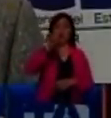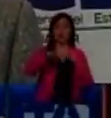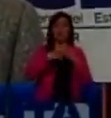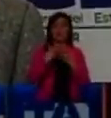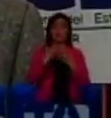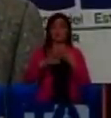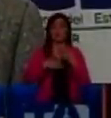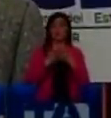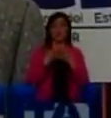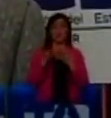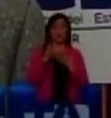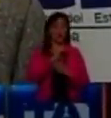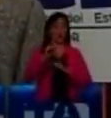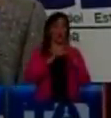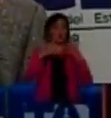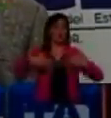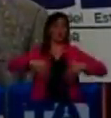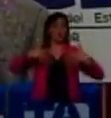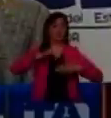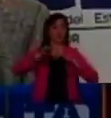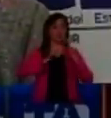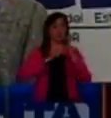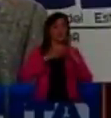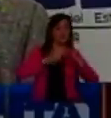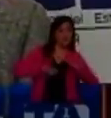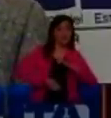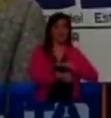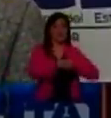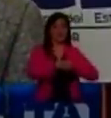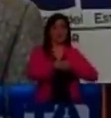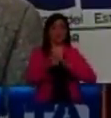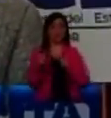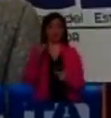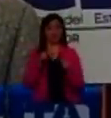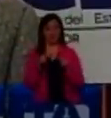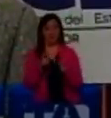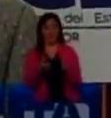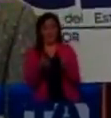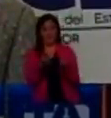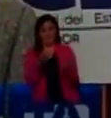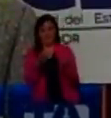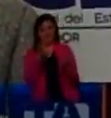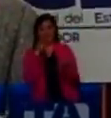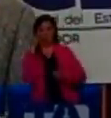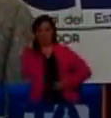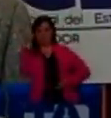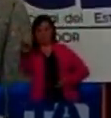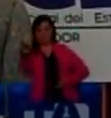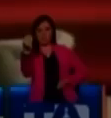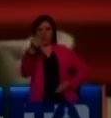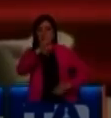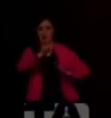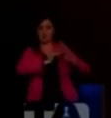las graves infracciones contra las mujeres, que es el asesinato por fuerza del poder de los hombres, que se llama el